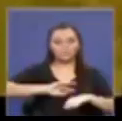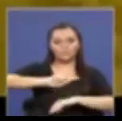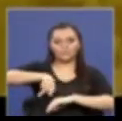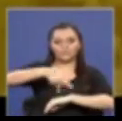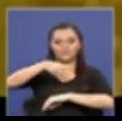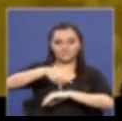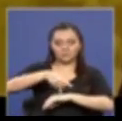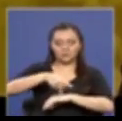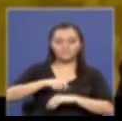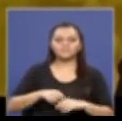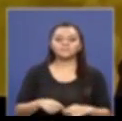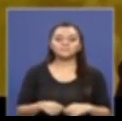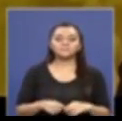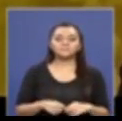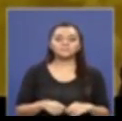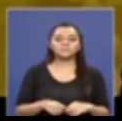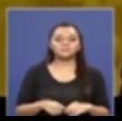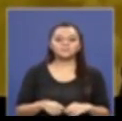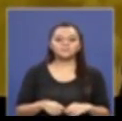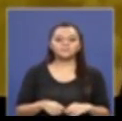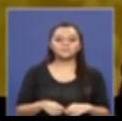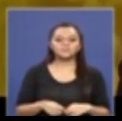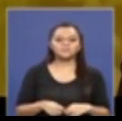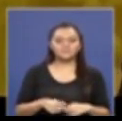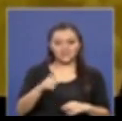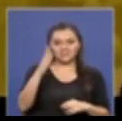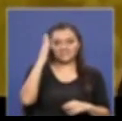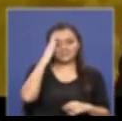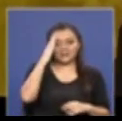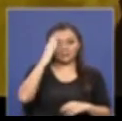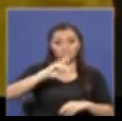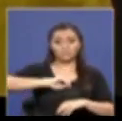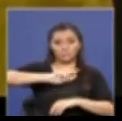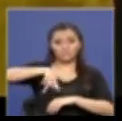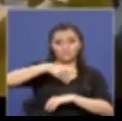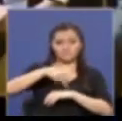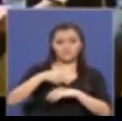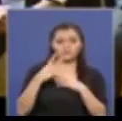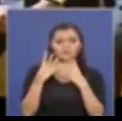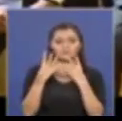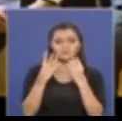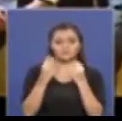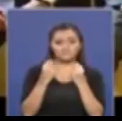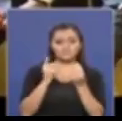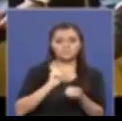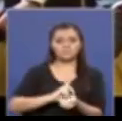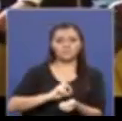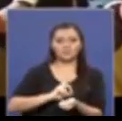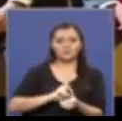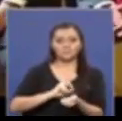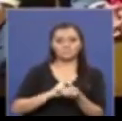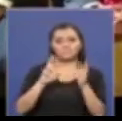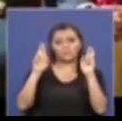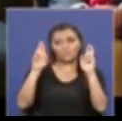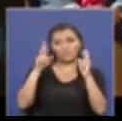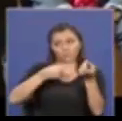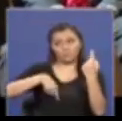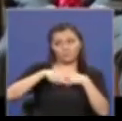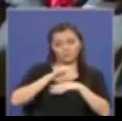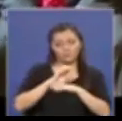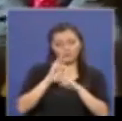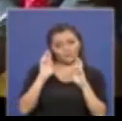profesionales. Ustedes saben que hay miles de profesionales, especialmente médicos, ojalá que regresen a su